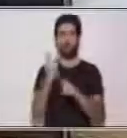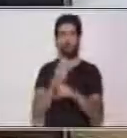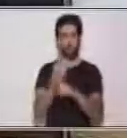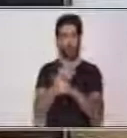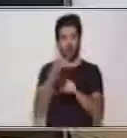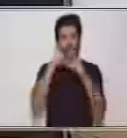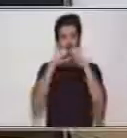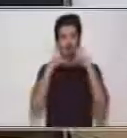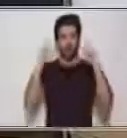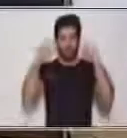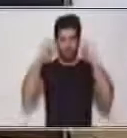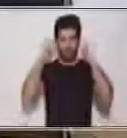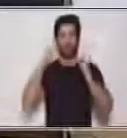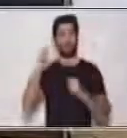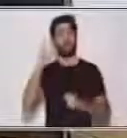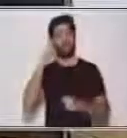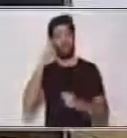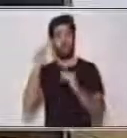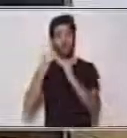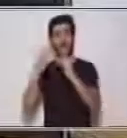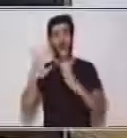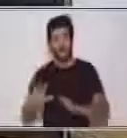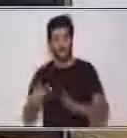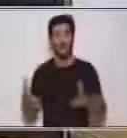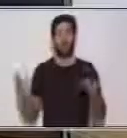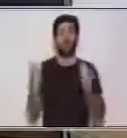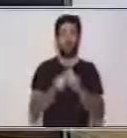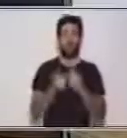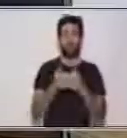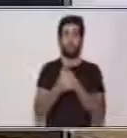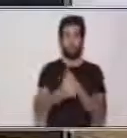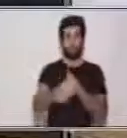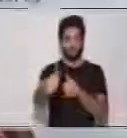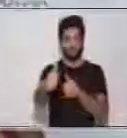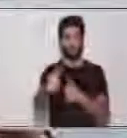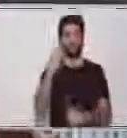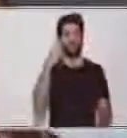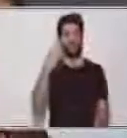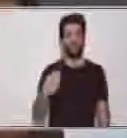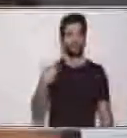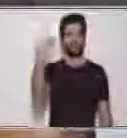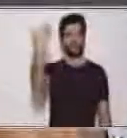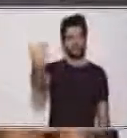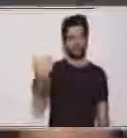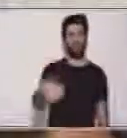recordamos que te quedes en casa porque juntos saldremos adelante. Hasta pronto.